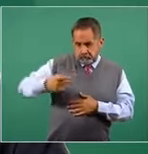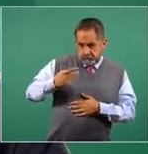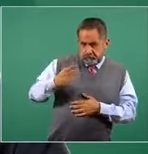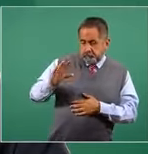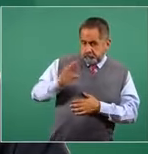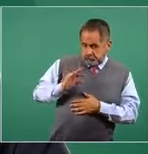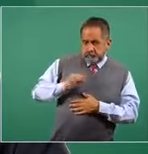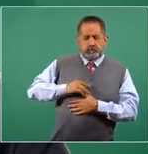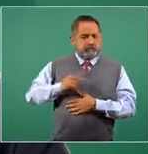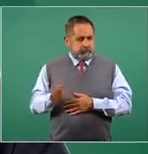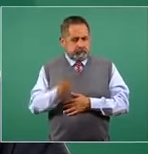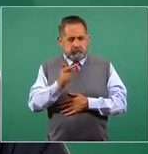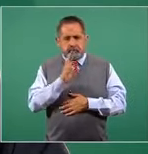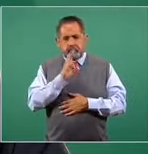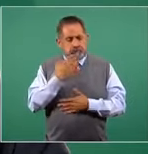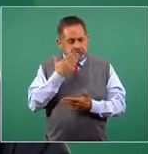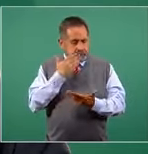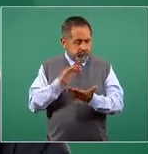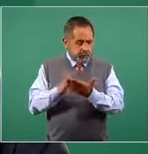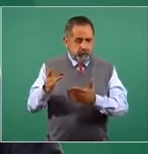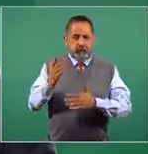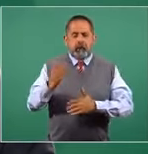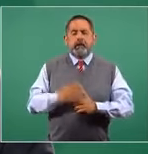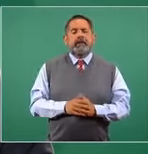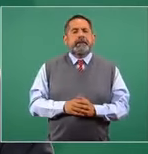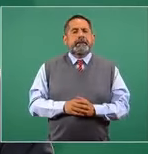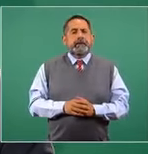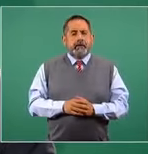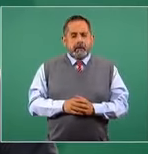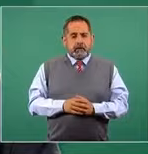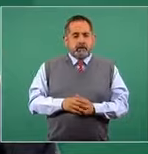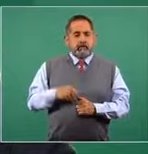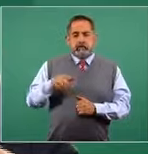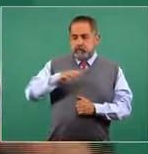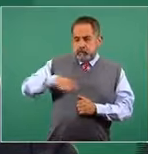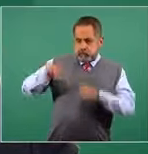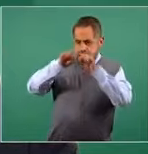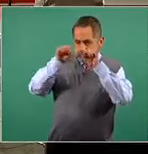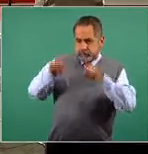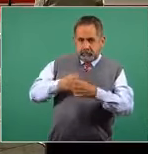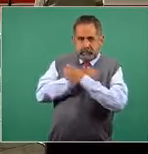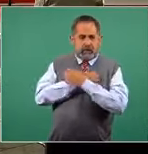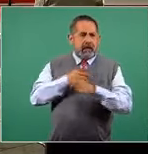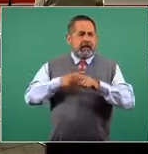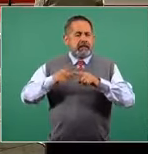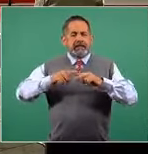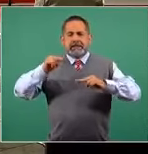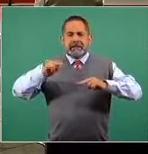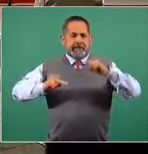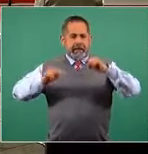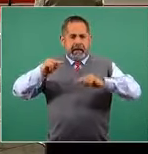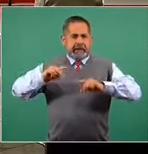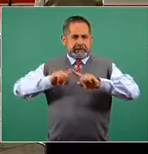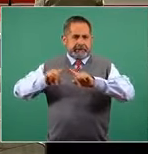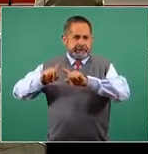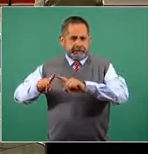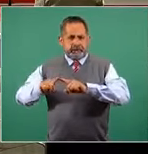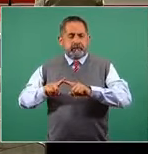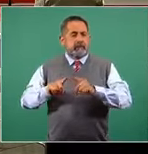traerlo a las preguntas. En el sistema educativo existen múltiples niveles y también